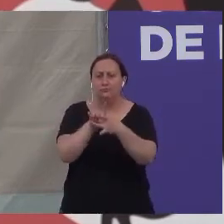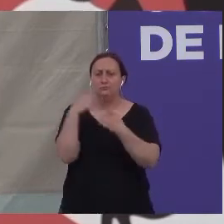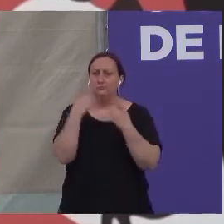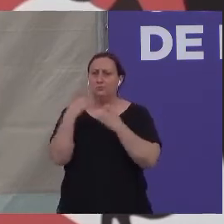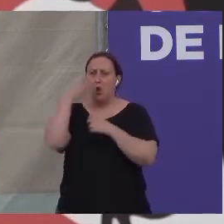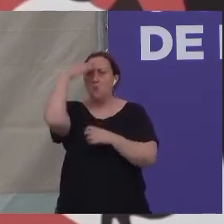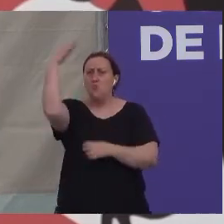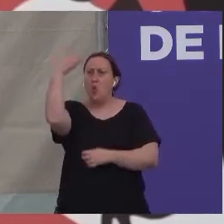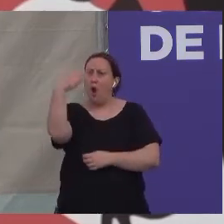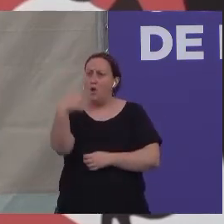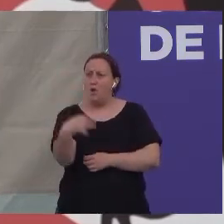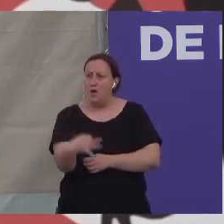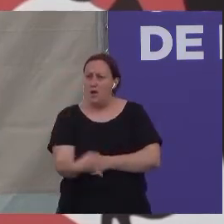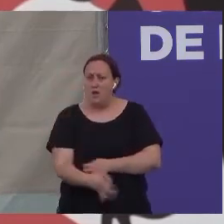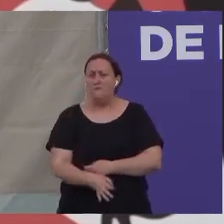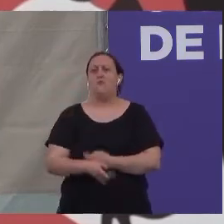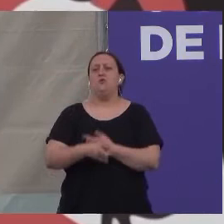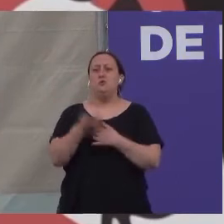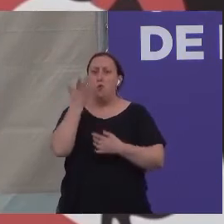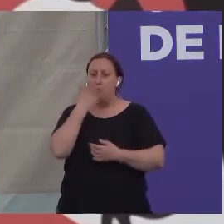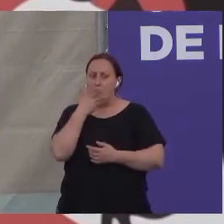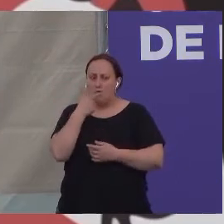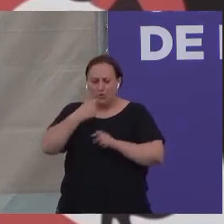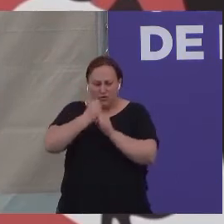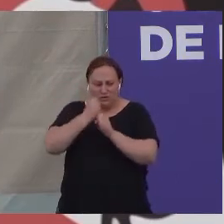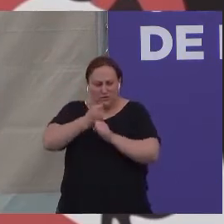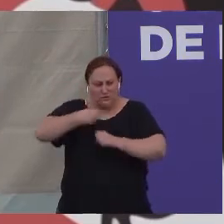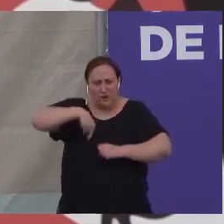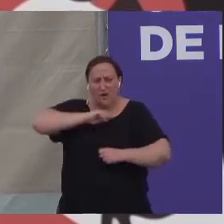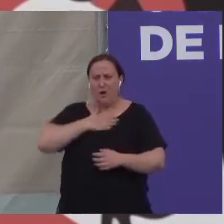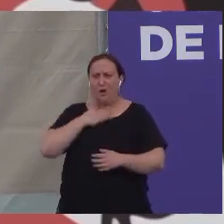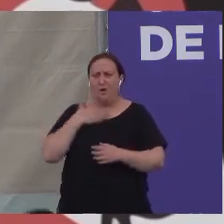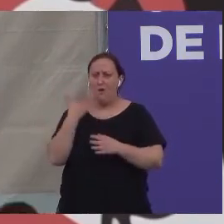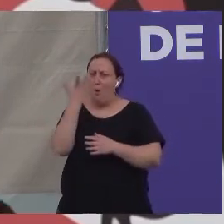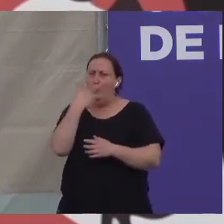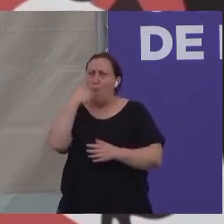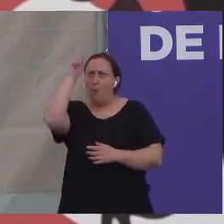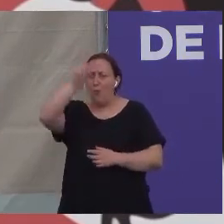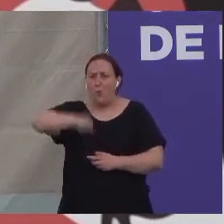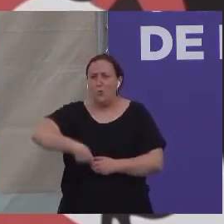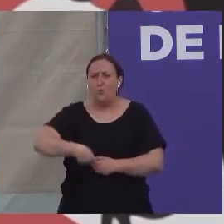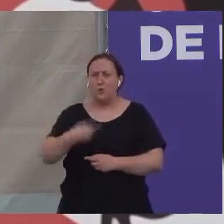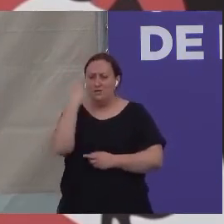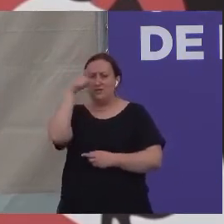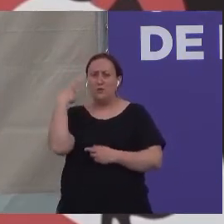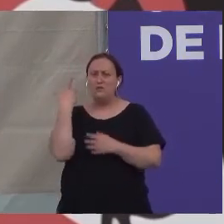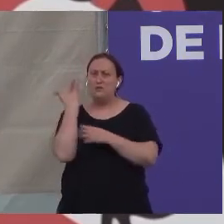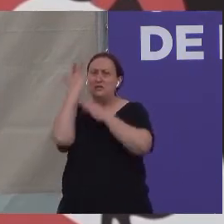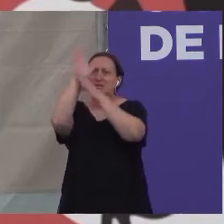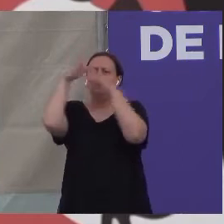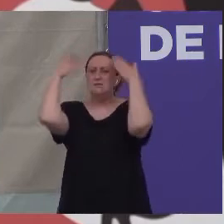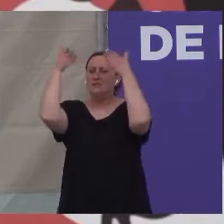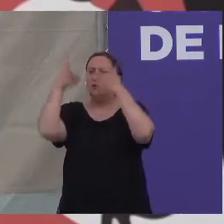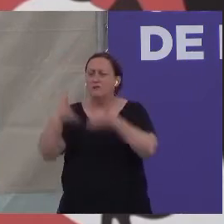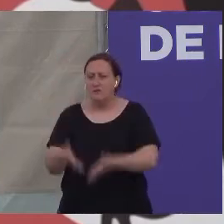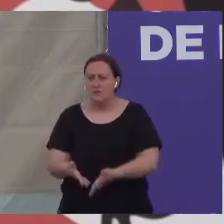en cada rincón de nuestra comunidad, conozcan lo que estamos haciendo y conozcan también que estamos a su servicio.